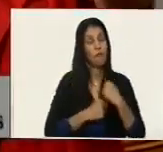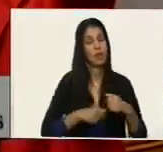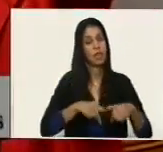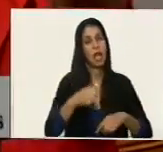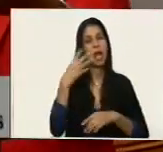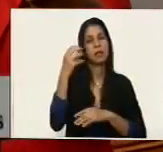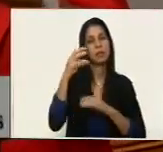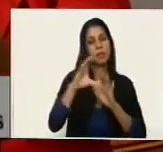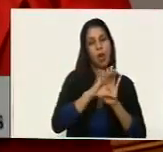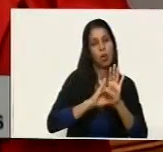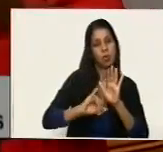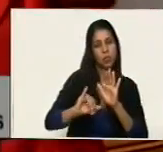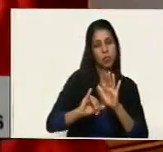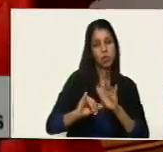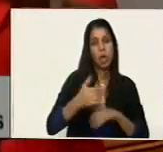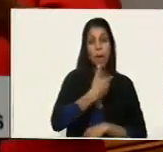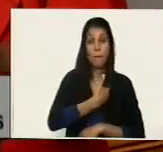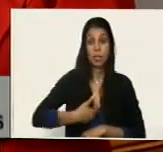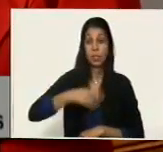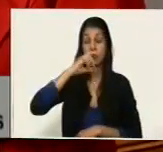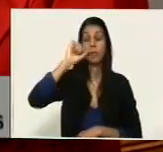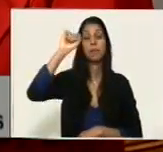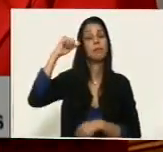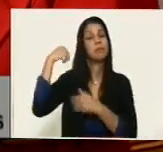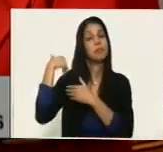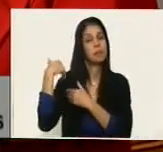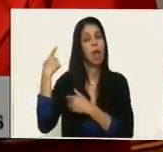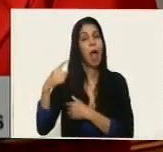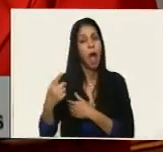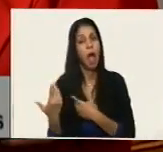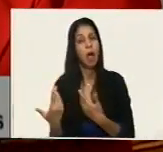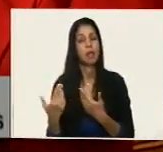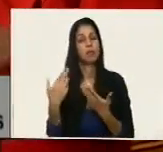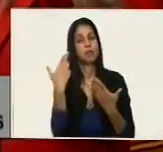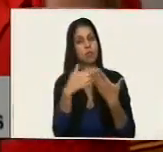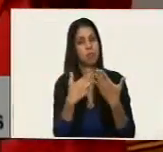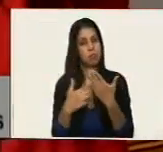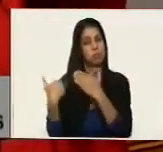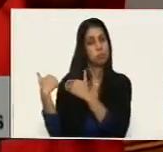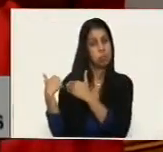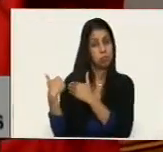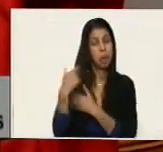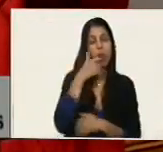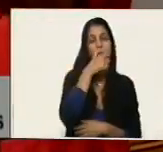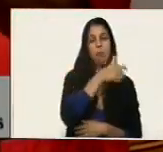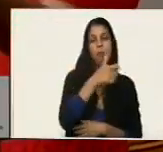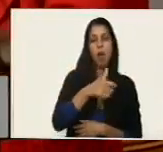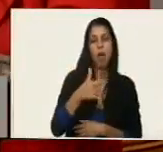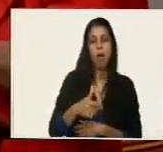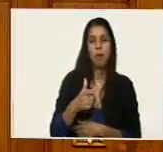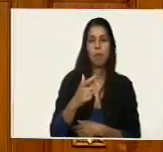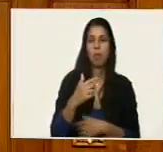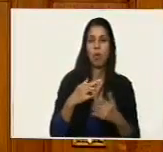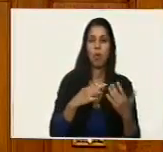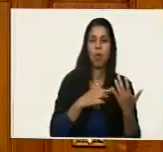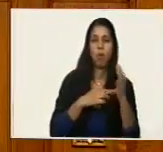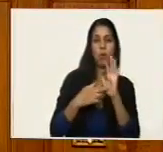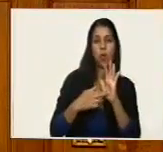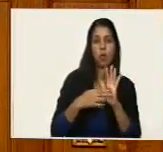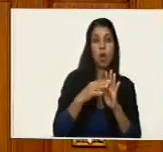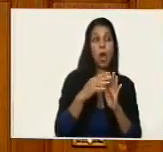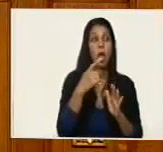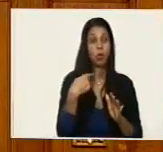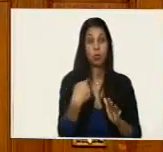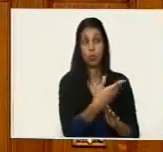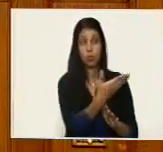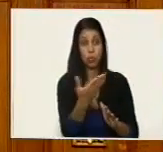las facultades del presidente legítimo de la República Bolivariana de Venezuela y un pueblo aquí expresado en los voceros y voceras